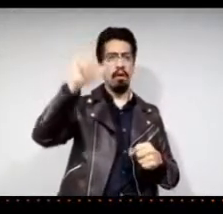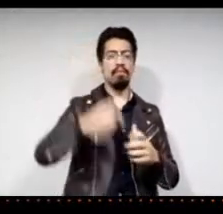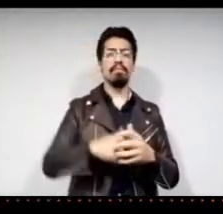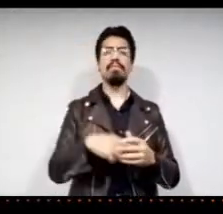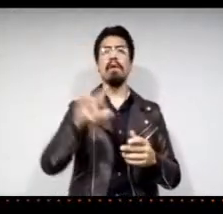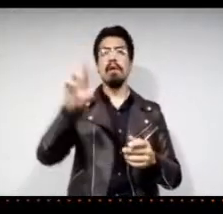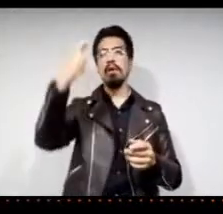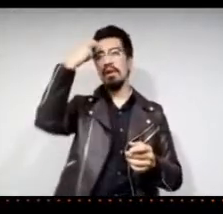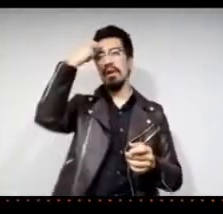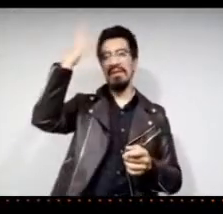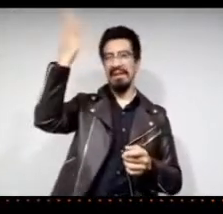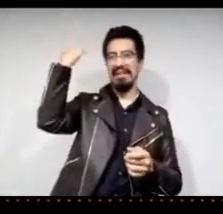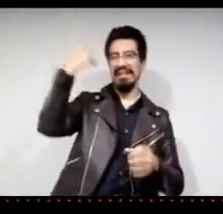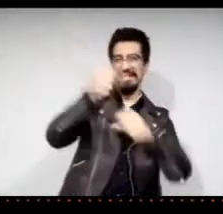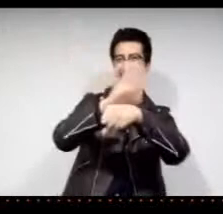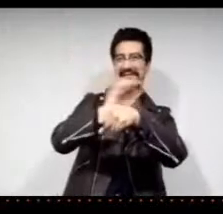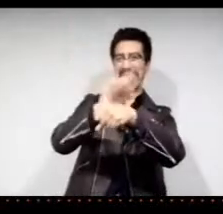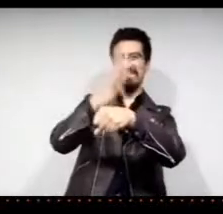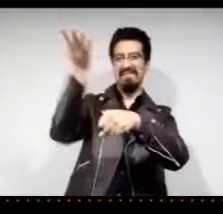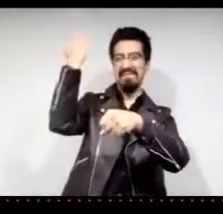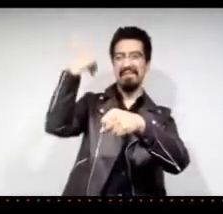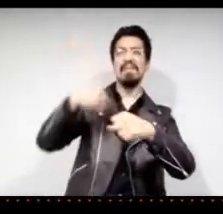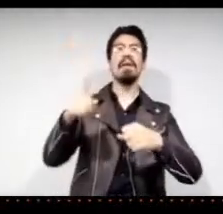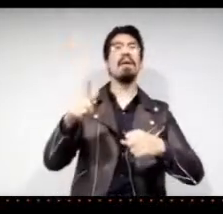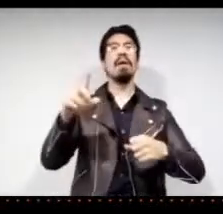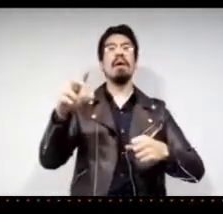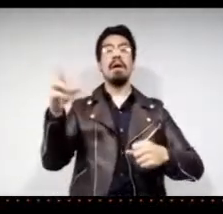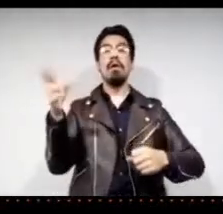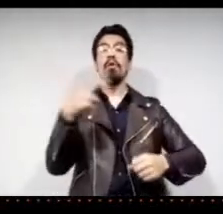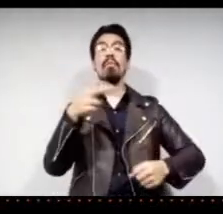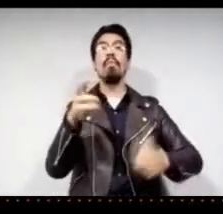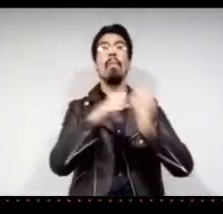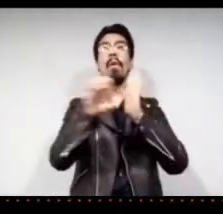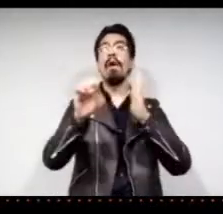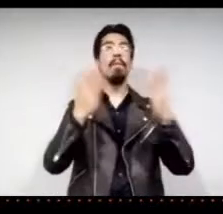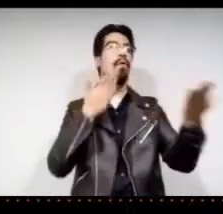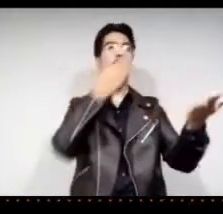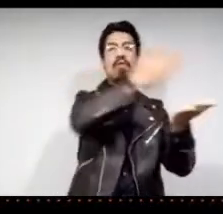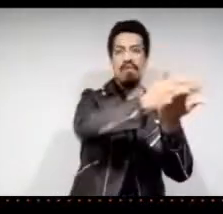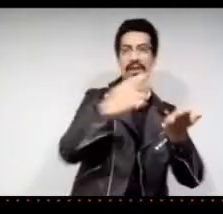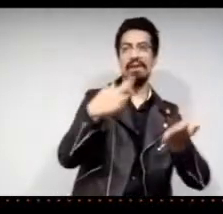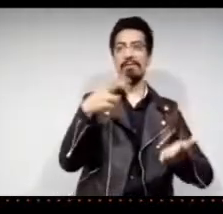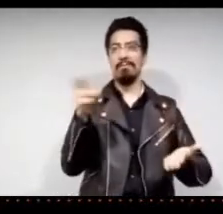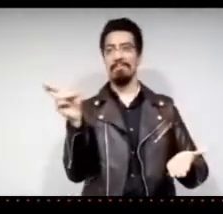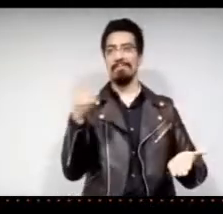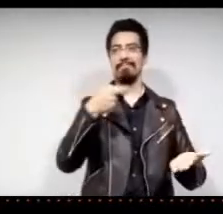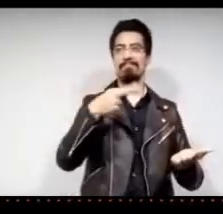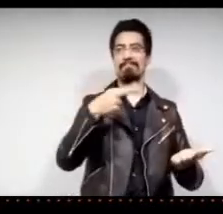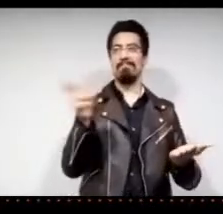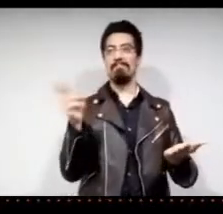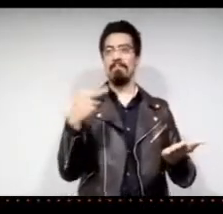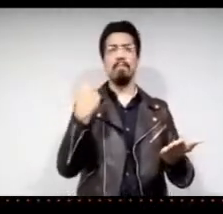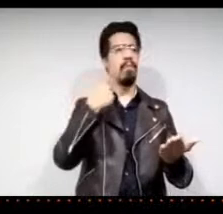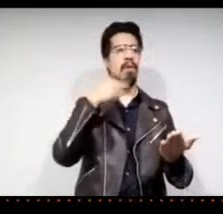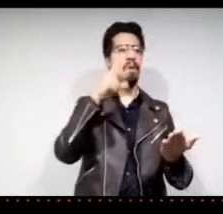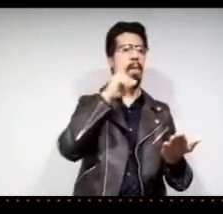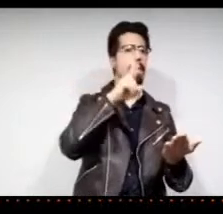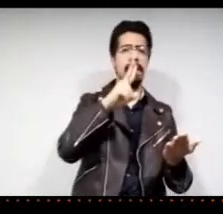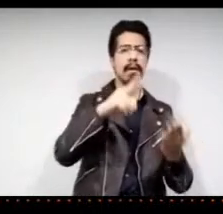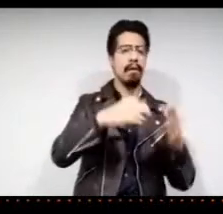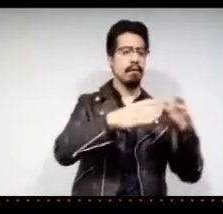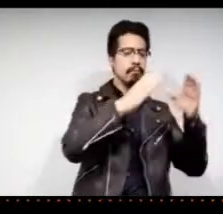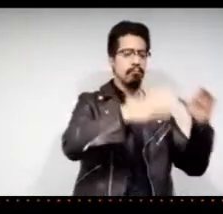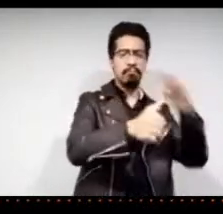pandemia cuando íbamos a un restaurante, se ve tan lejano, ¿verdad? Lo digo, un restaurante, y veía la socialización que ocurría en las mesas de al